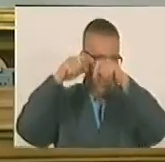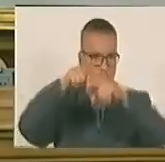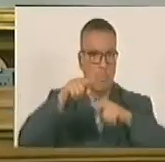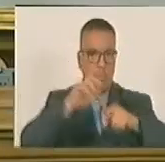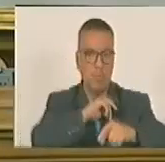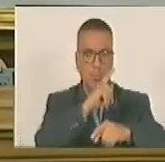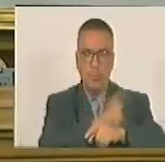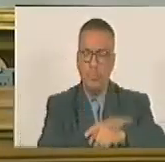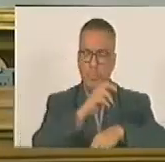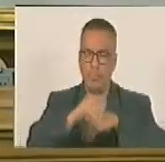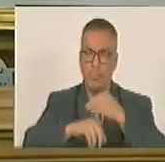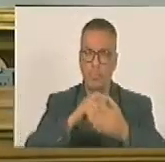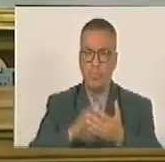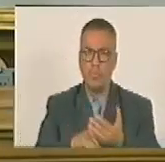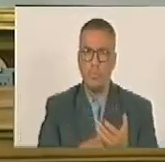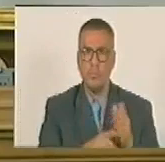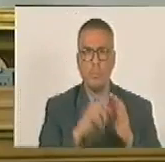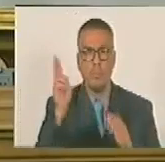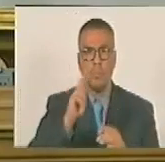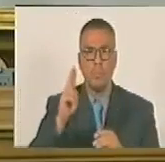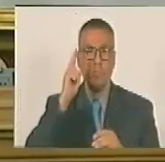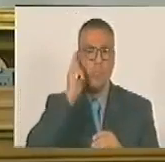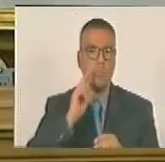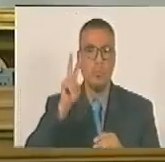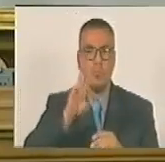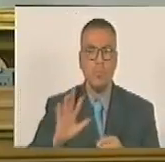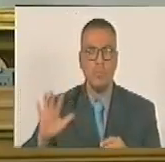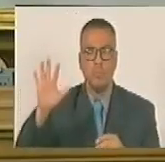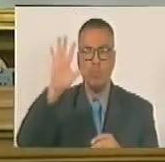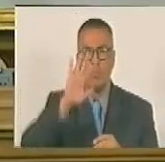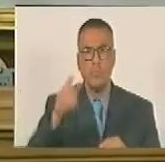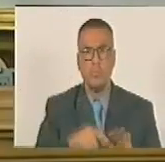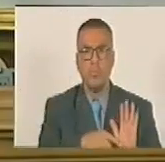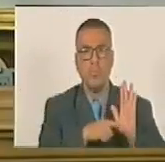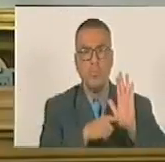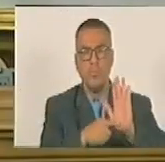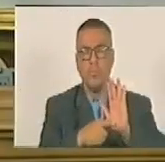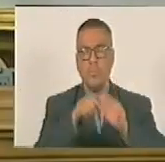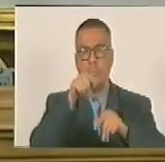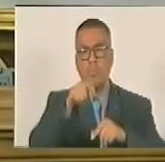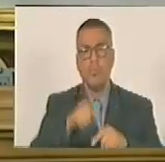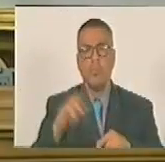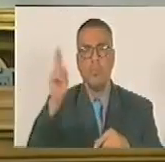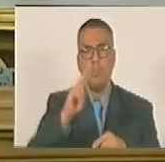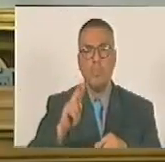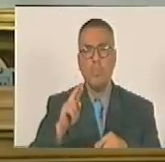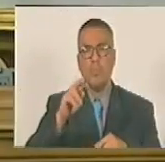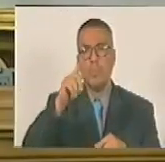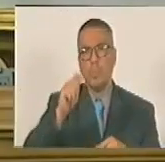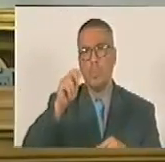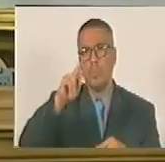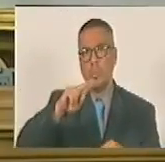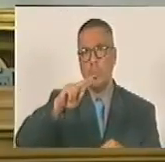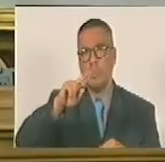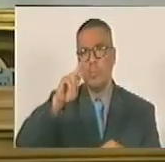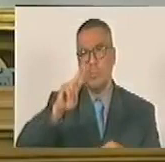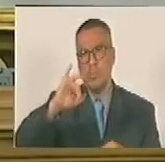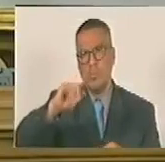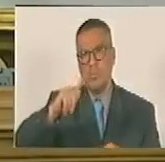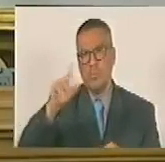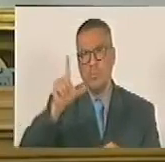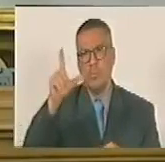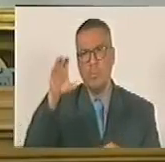y plenipotenciario de la República Bolivariana de Venezuela ante la República de Turquía.